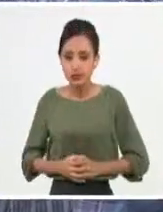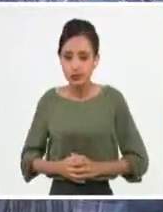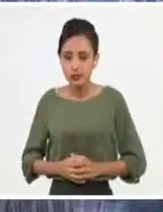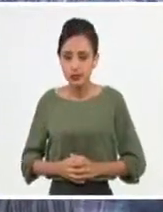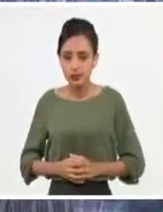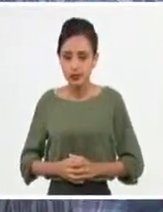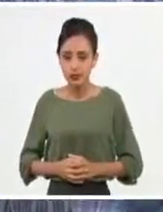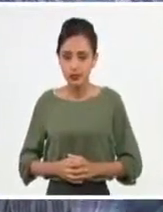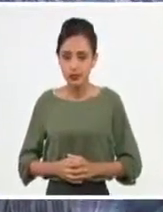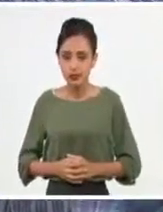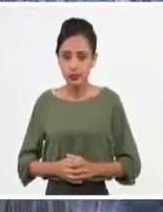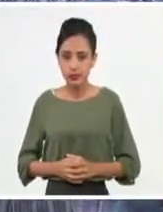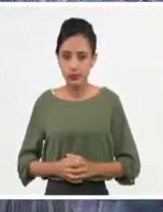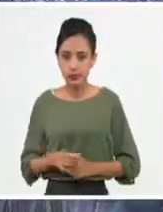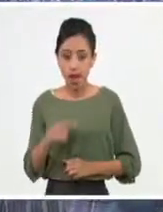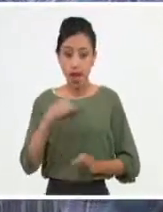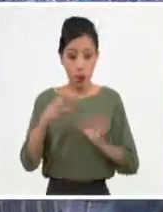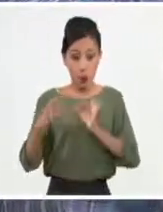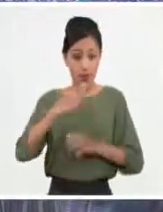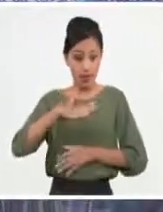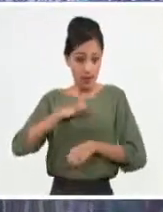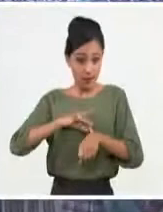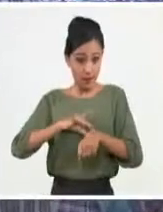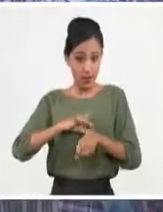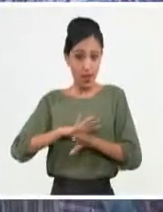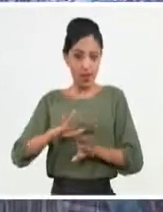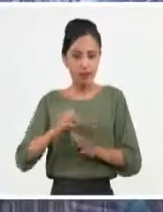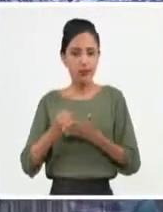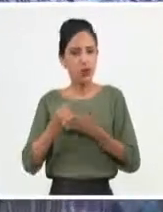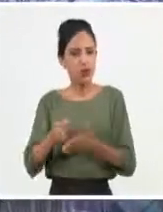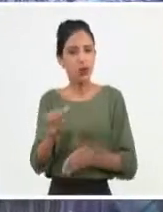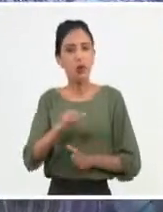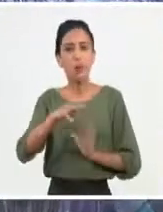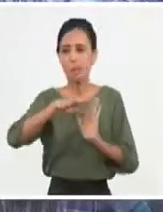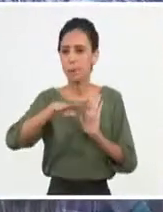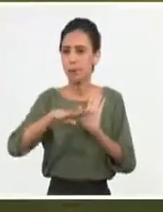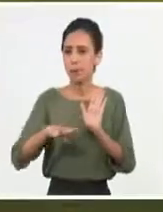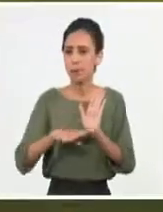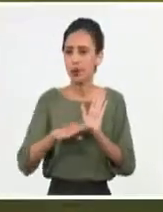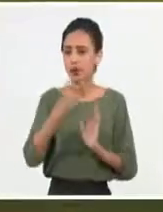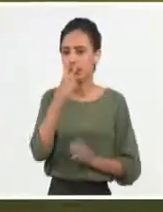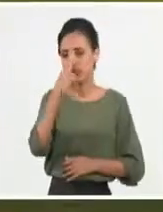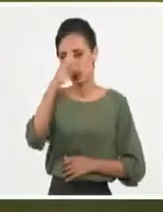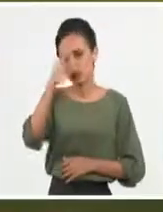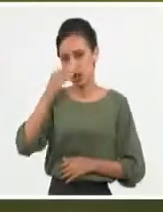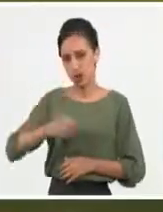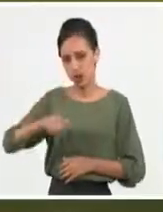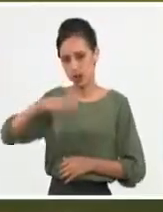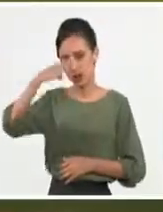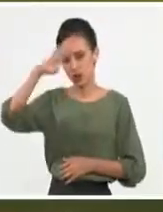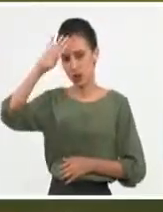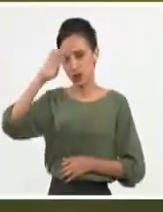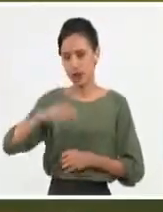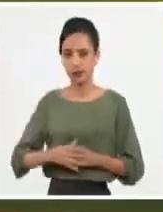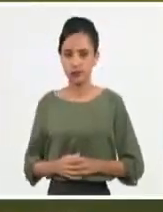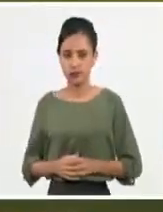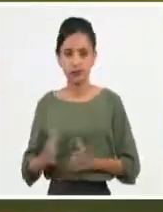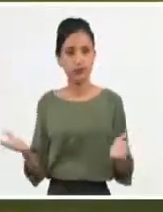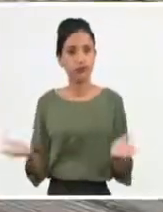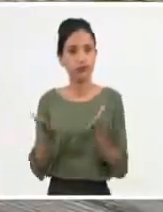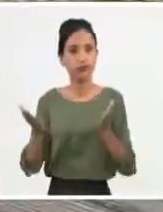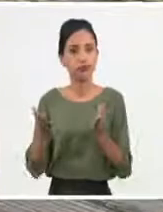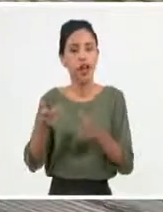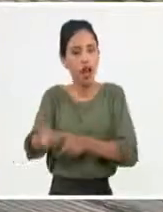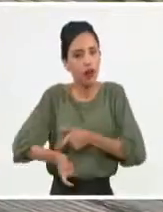y ayudarán entonces con los protocolos que tenemos de salud. Recuperar la agricultura, las viviendas